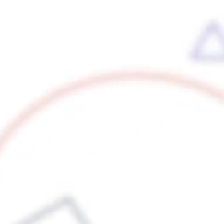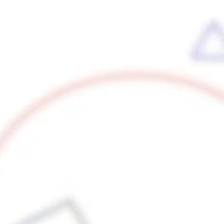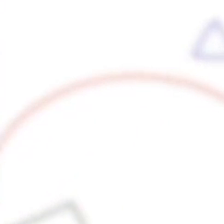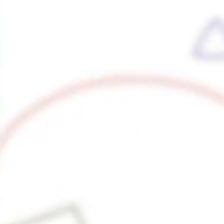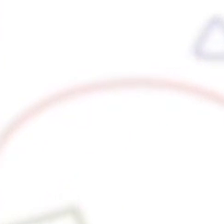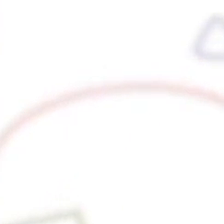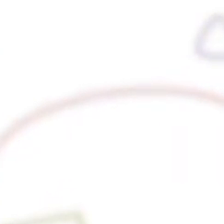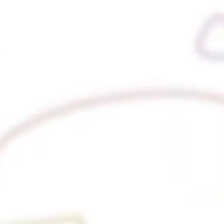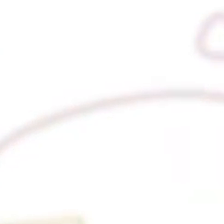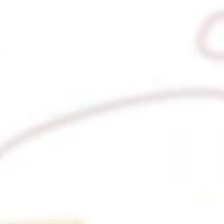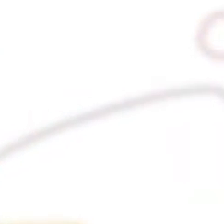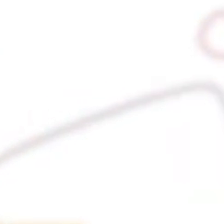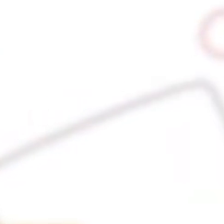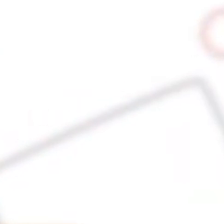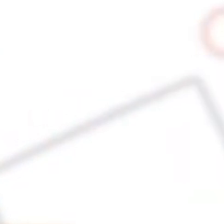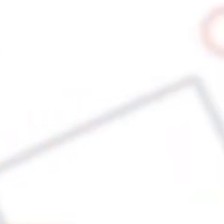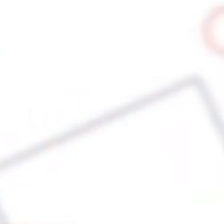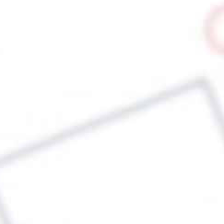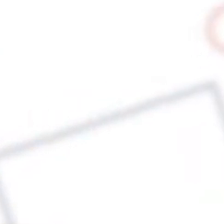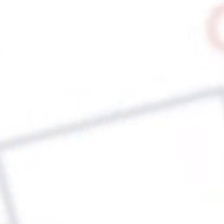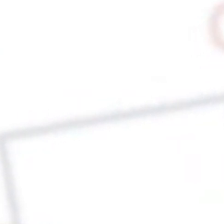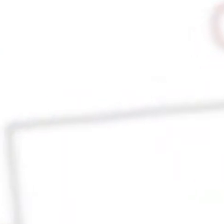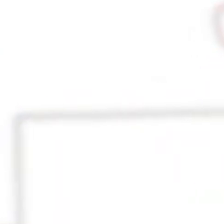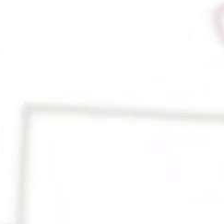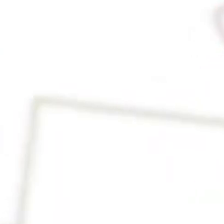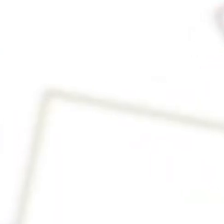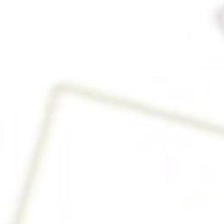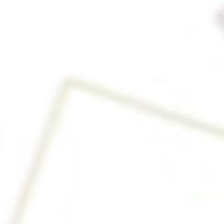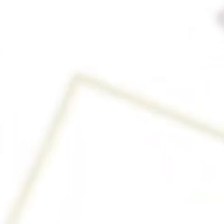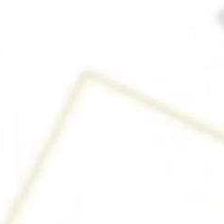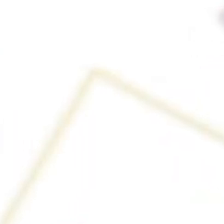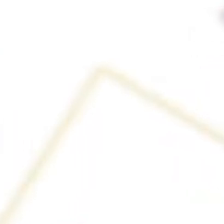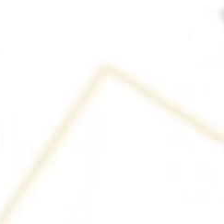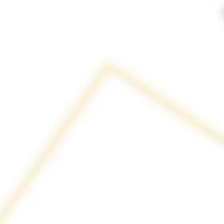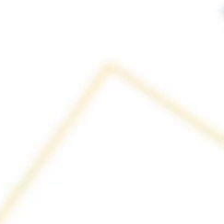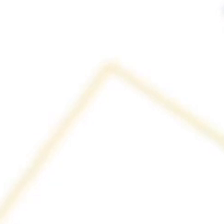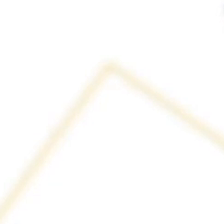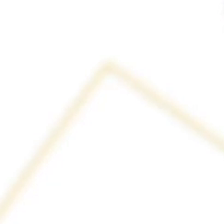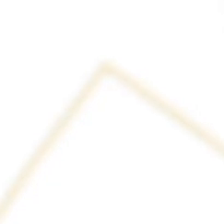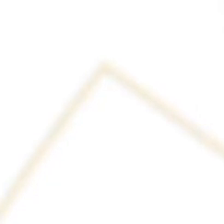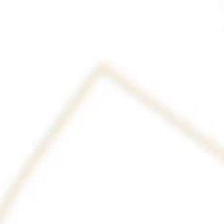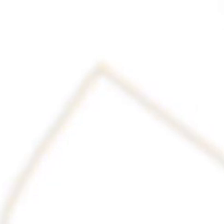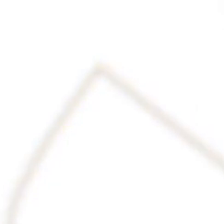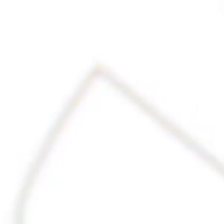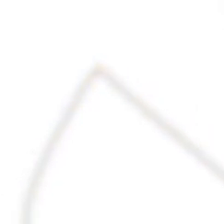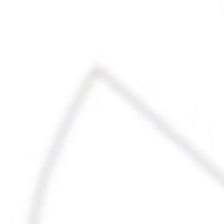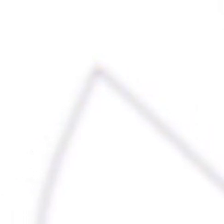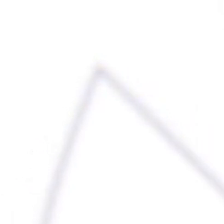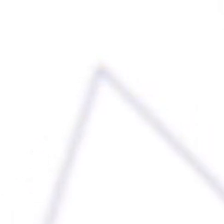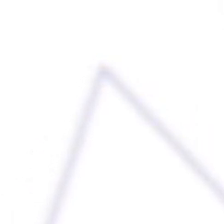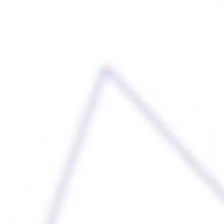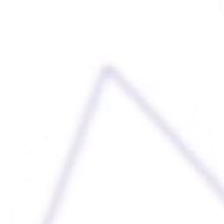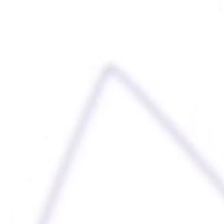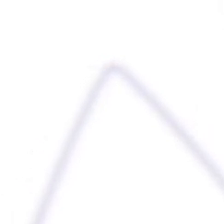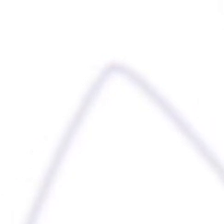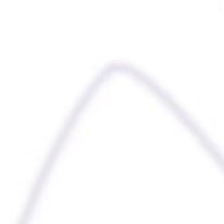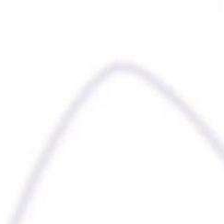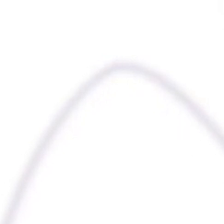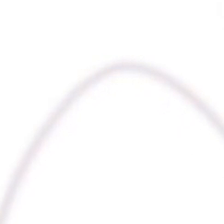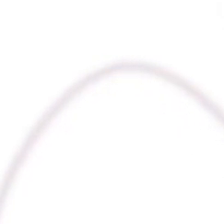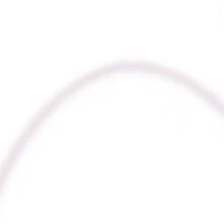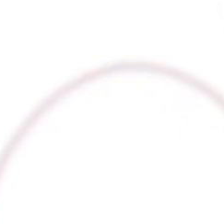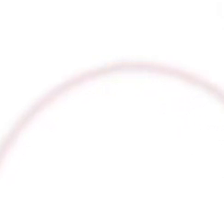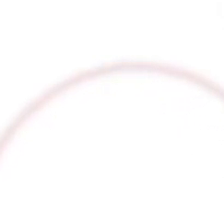esto. ¿Te acuerdas cuál era? Ah, sí. X es menor que 30 o algo así. Muy